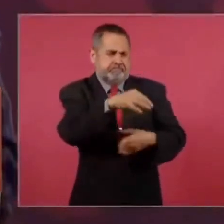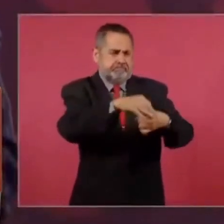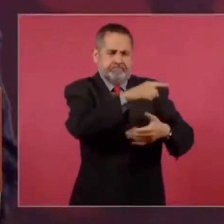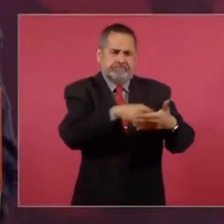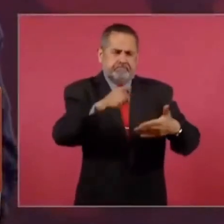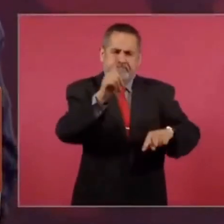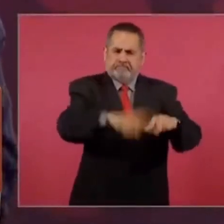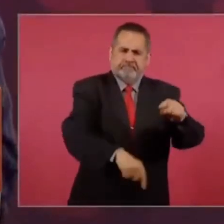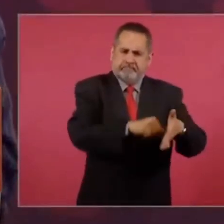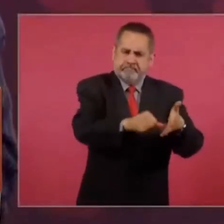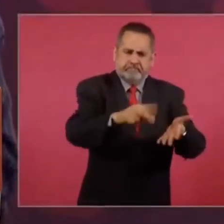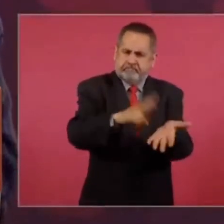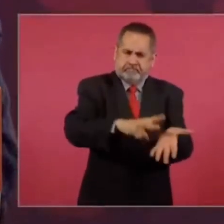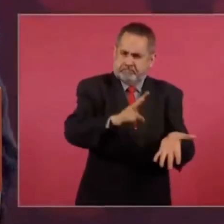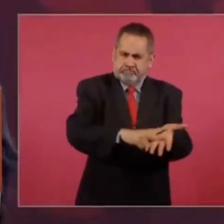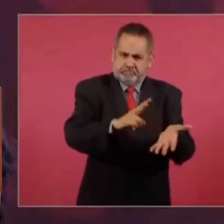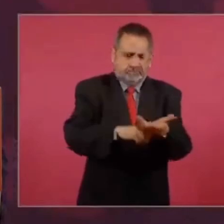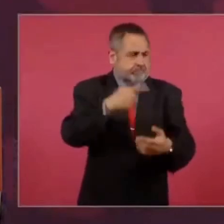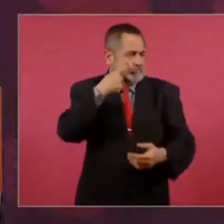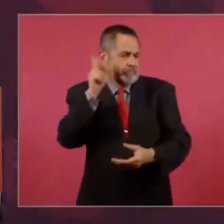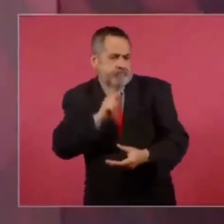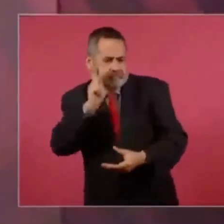anexan como pruebas